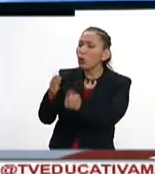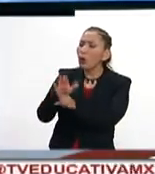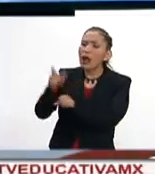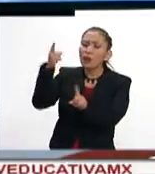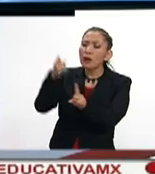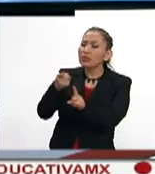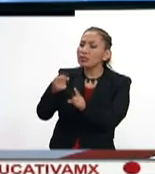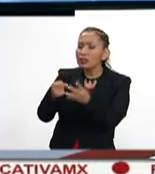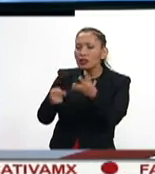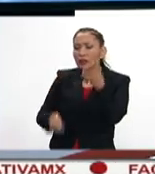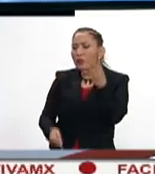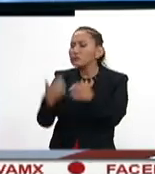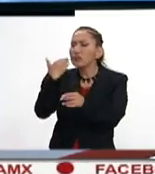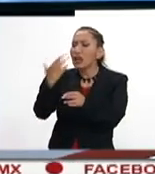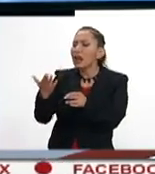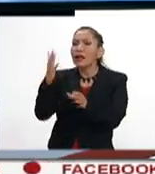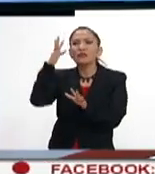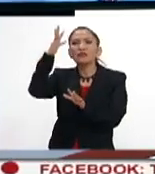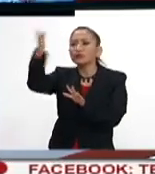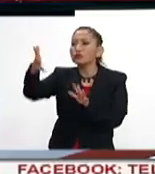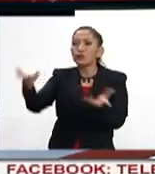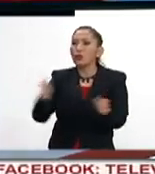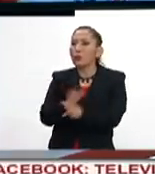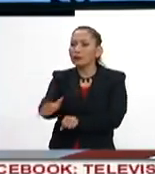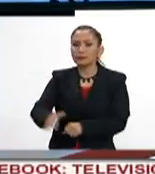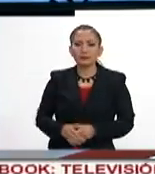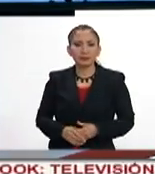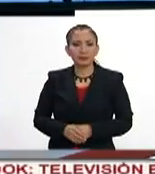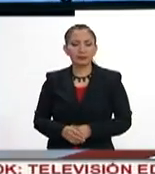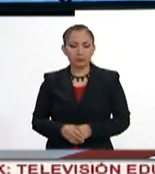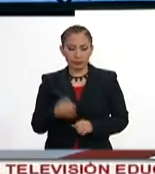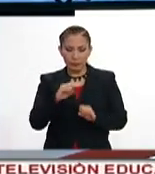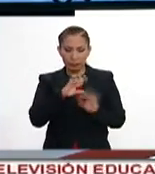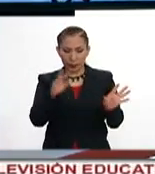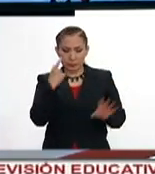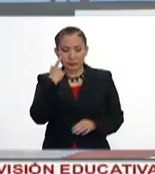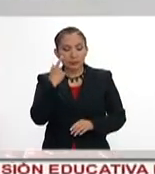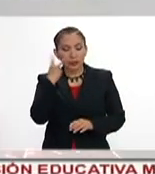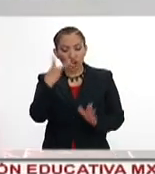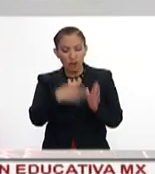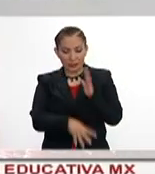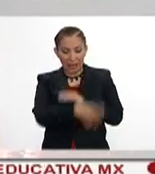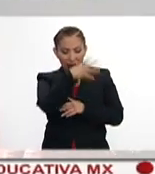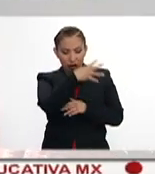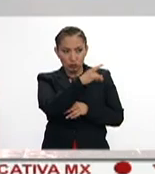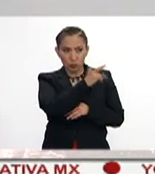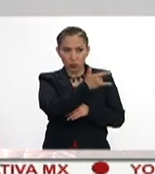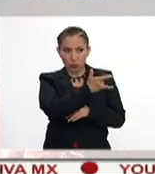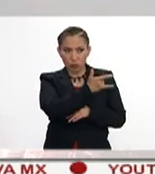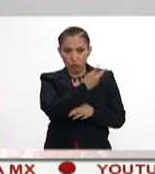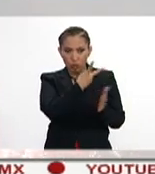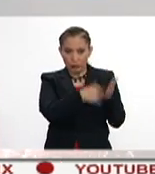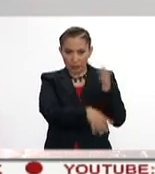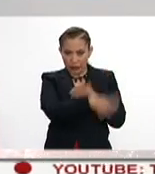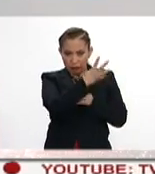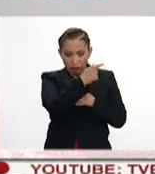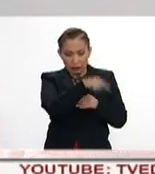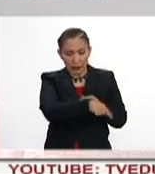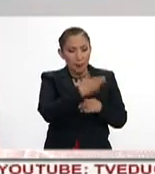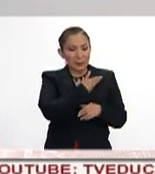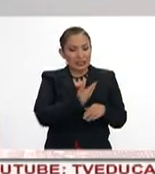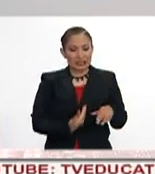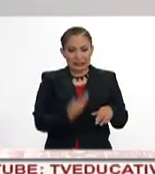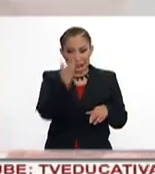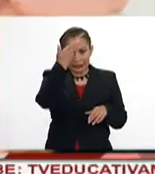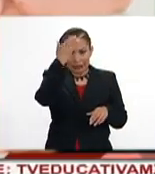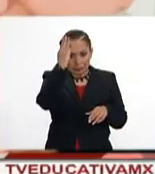sus objetivos? ¿Qué busca trascender en un futuro? Claro que sí. En 2014, en julio de 2014, el presidente Enrique